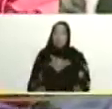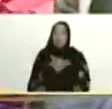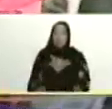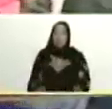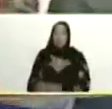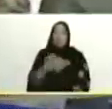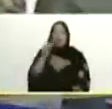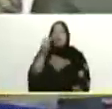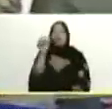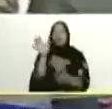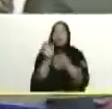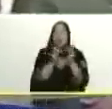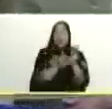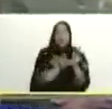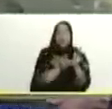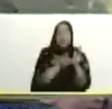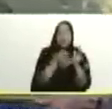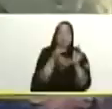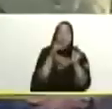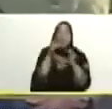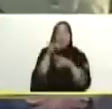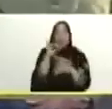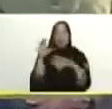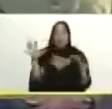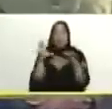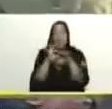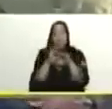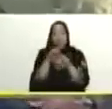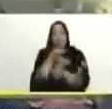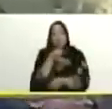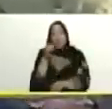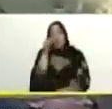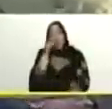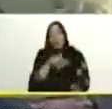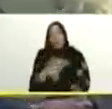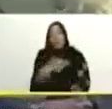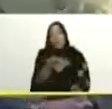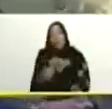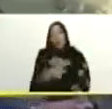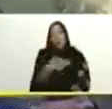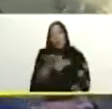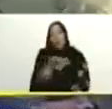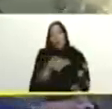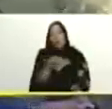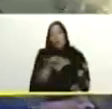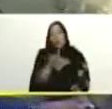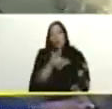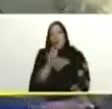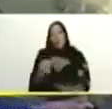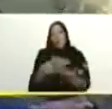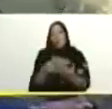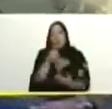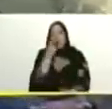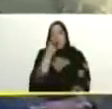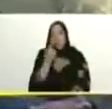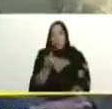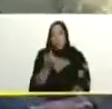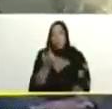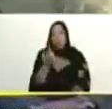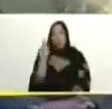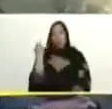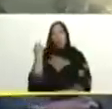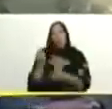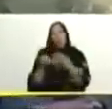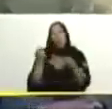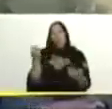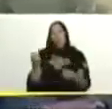Un 13 de abril de unión perfecta del pueblo para que ustedes vean cómo vamos